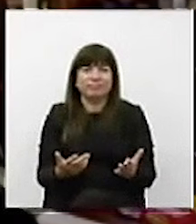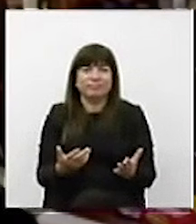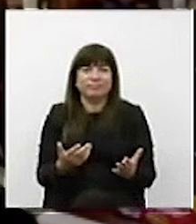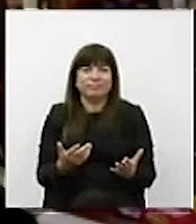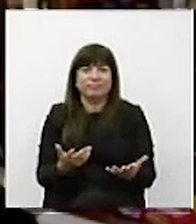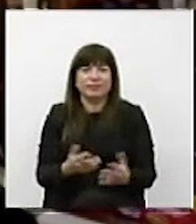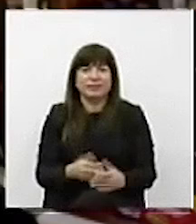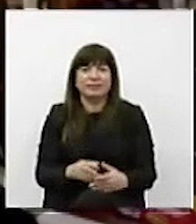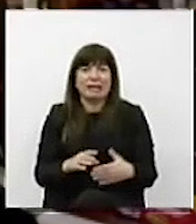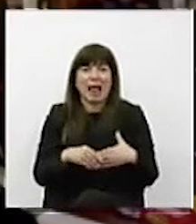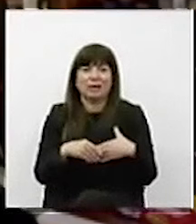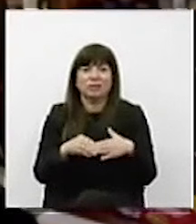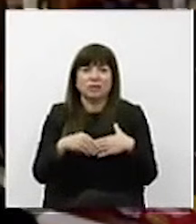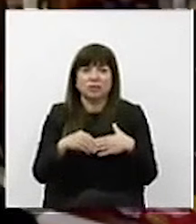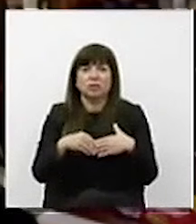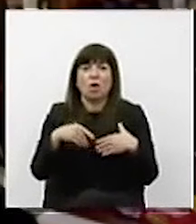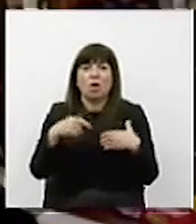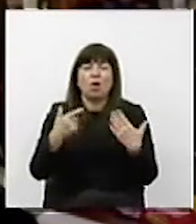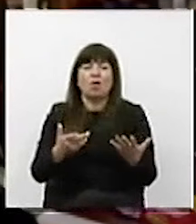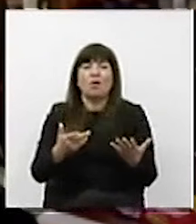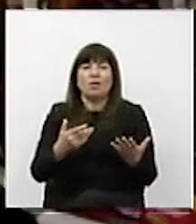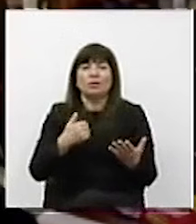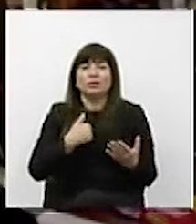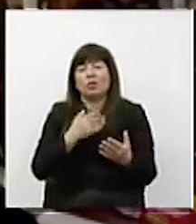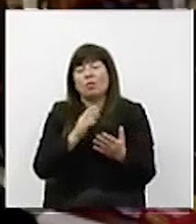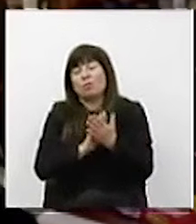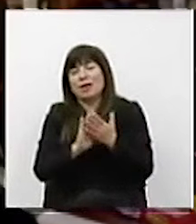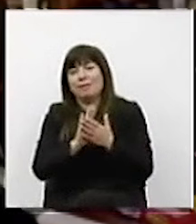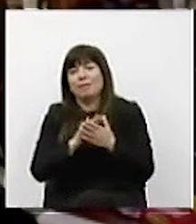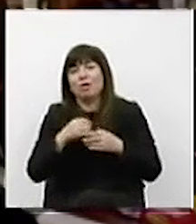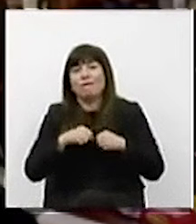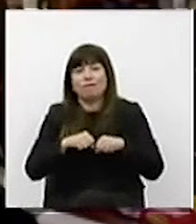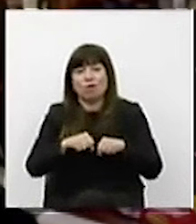más bien laxo, en que yo personalmente voy al supermercado